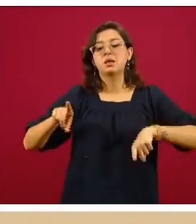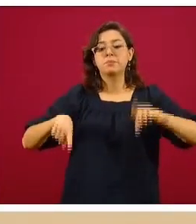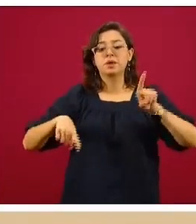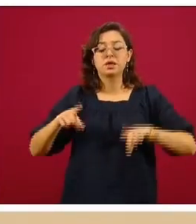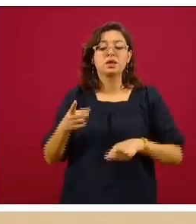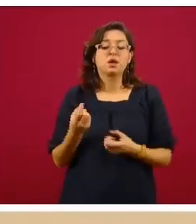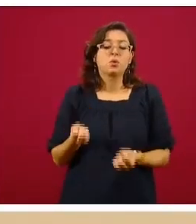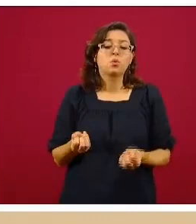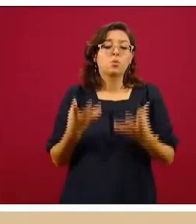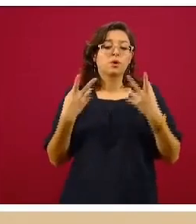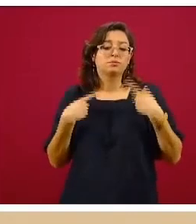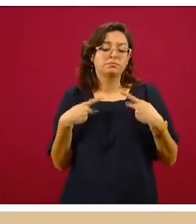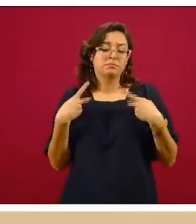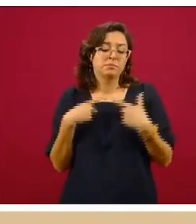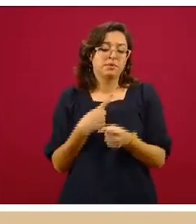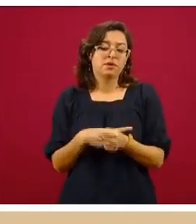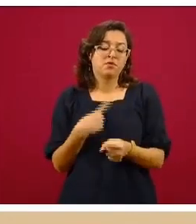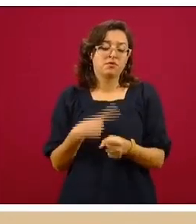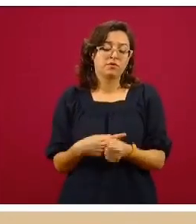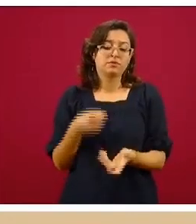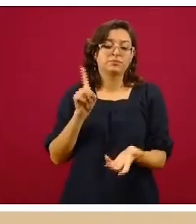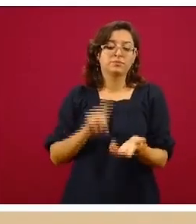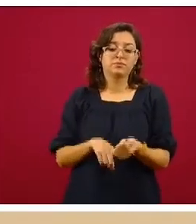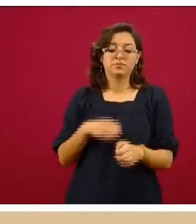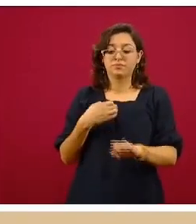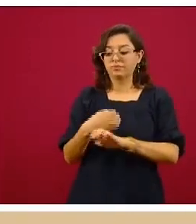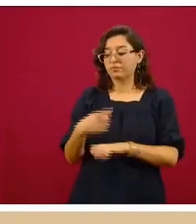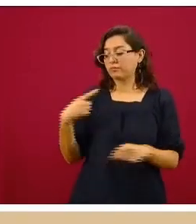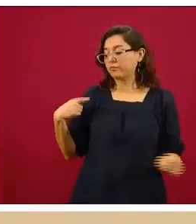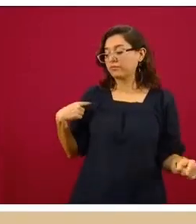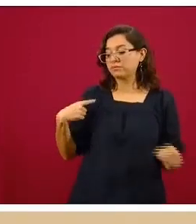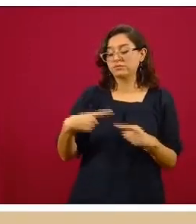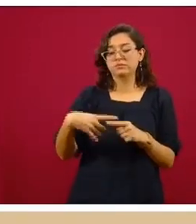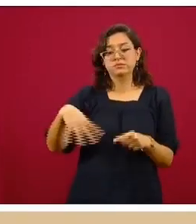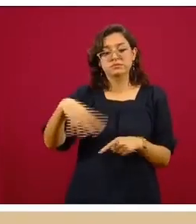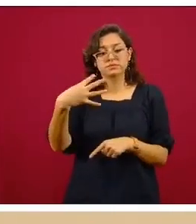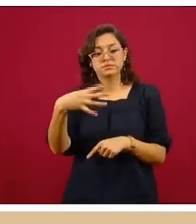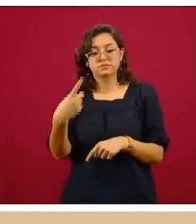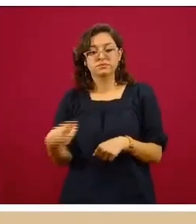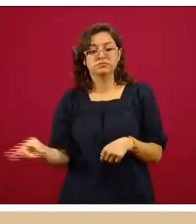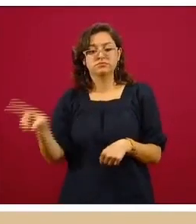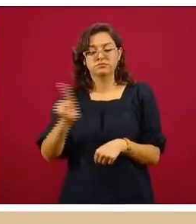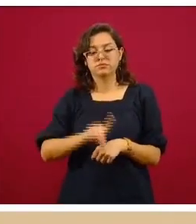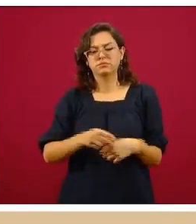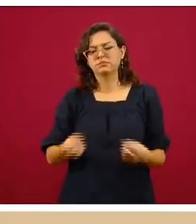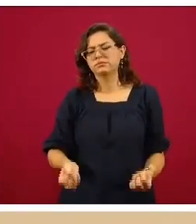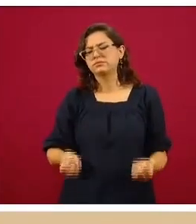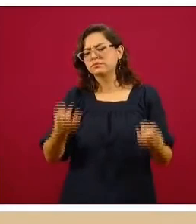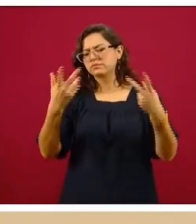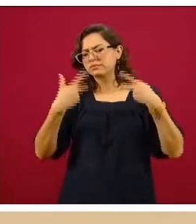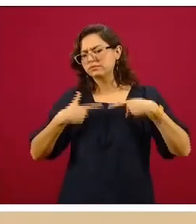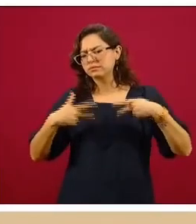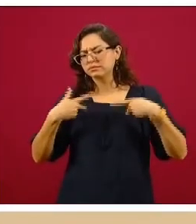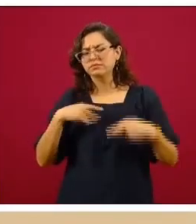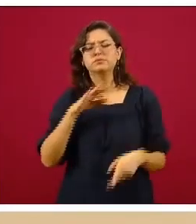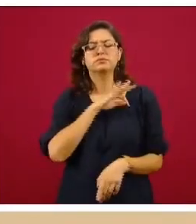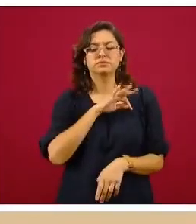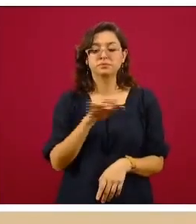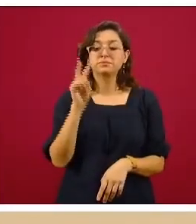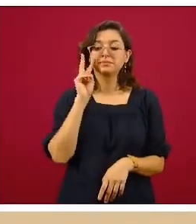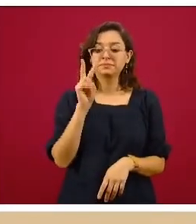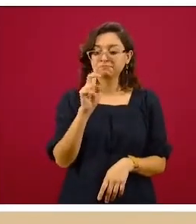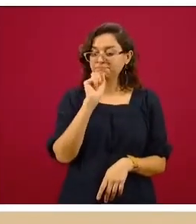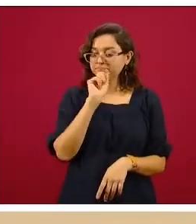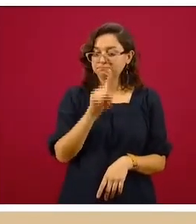se está desarrollando su epidemia reciente. Y vemos los números enteros para que puedan tener una rápida referencia también